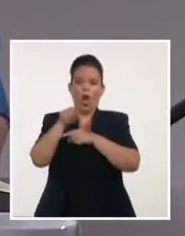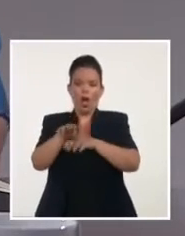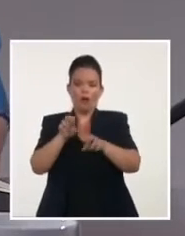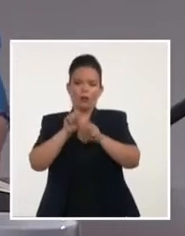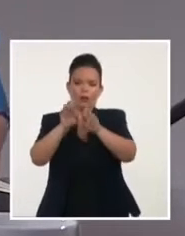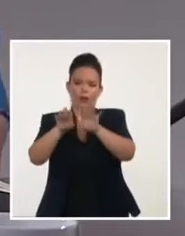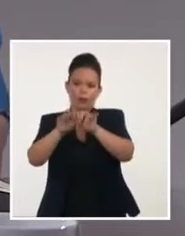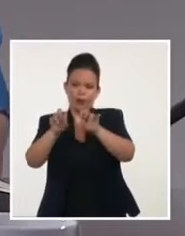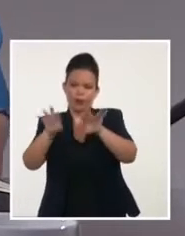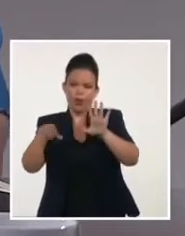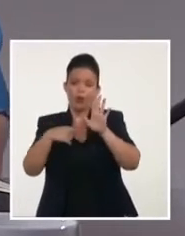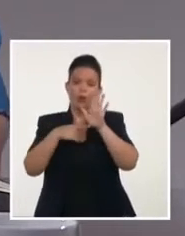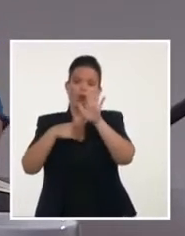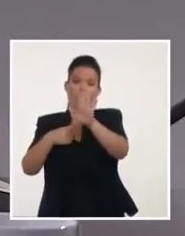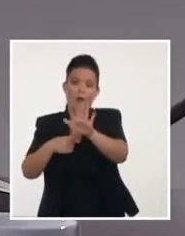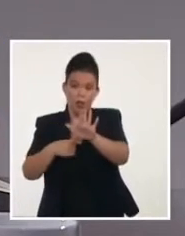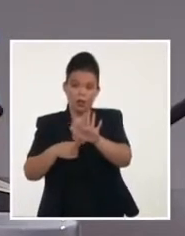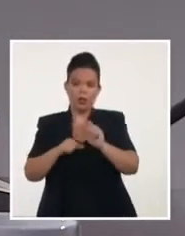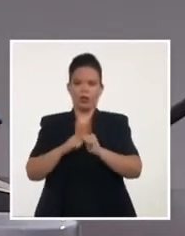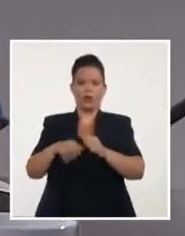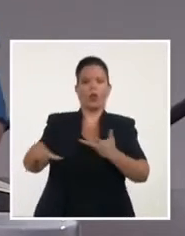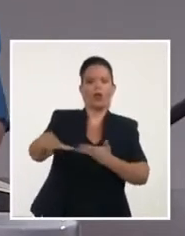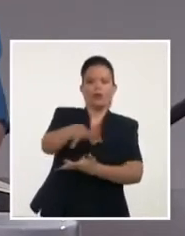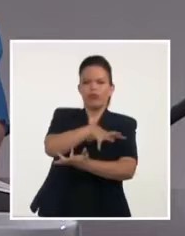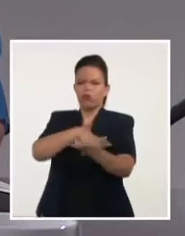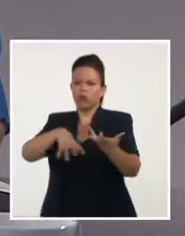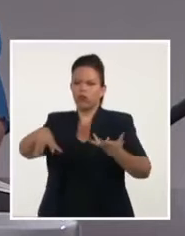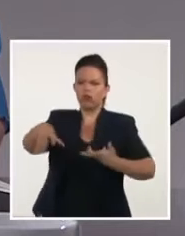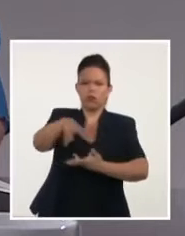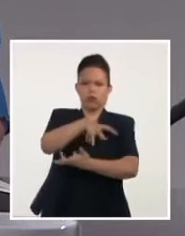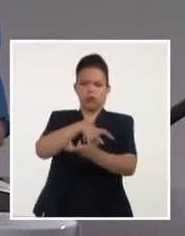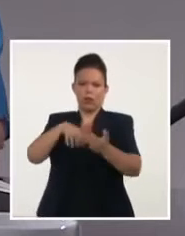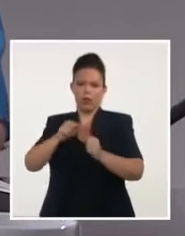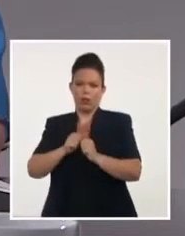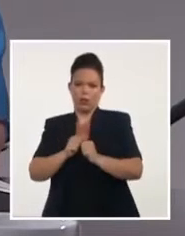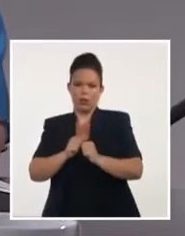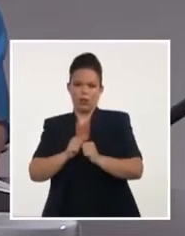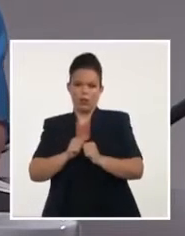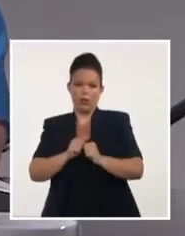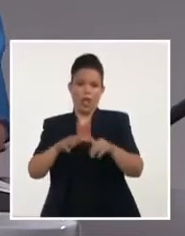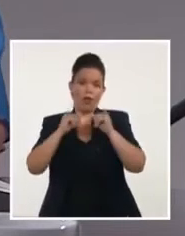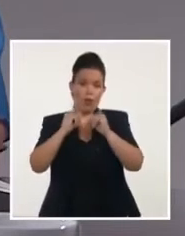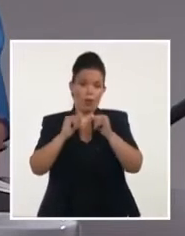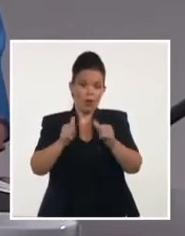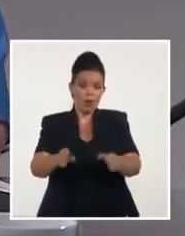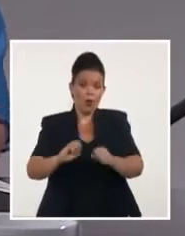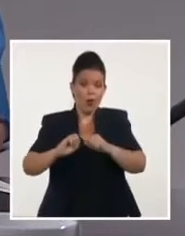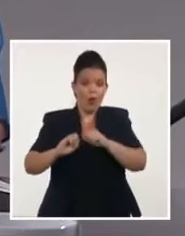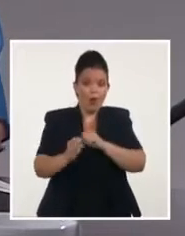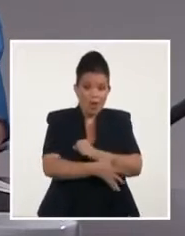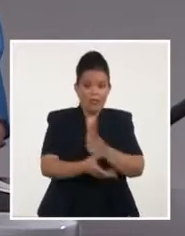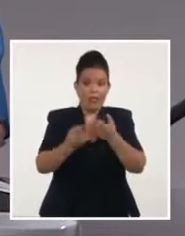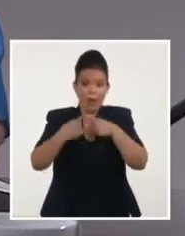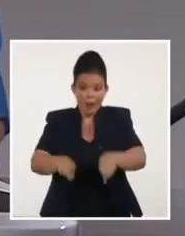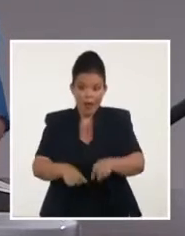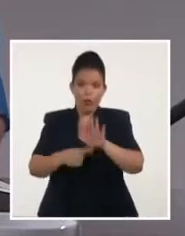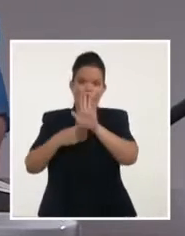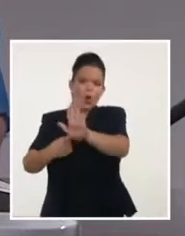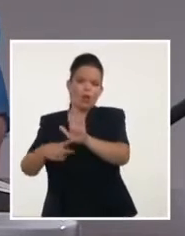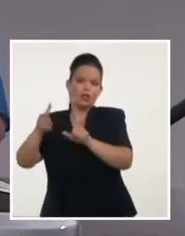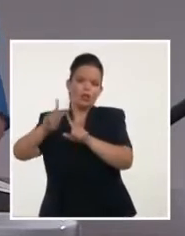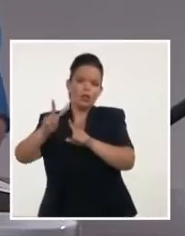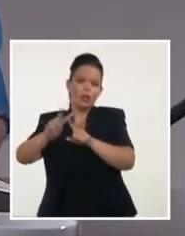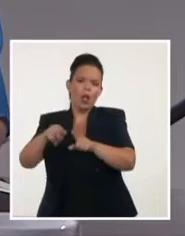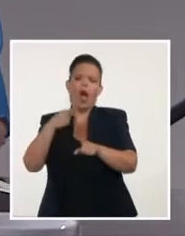una imagen distorsionada, pero la legitima. No es lo mismo que decirlo en las redes sociales, donde se supone